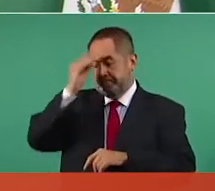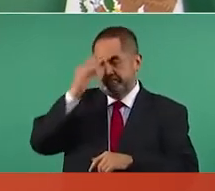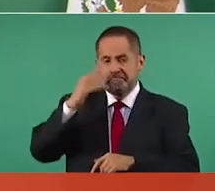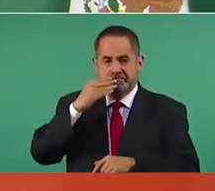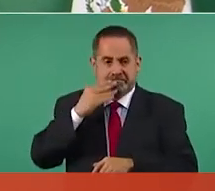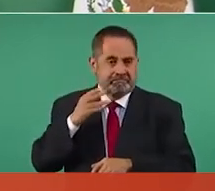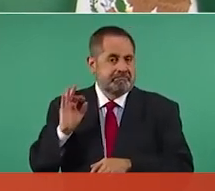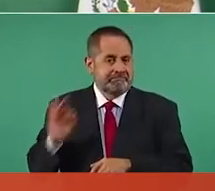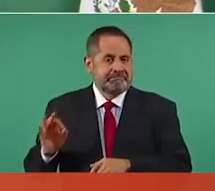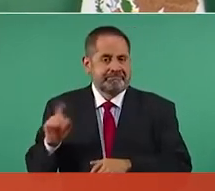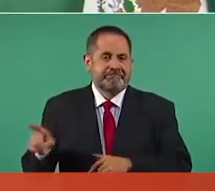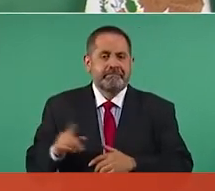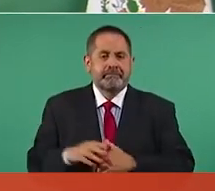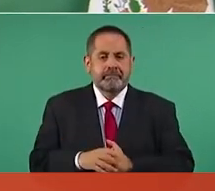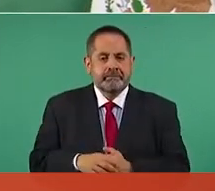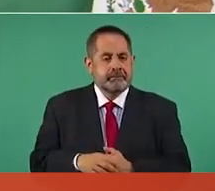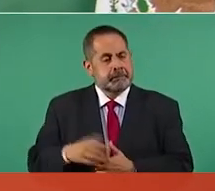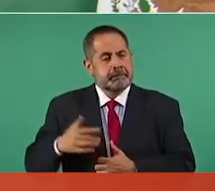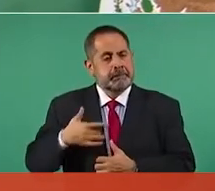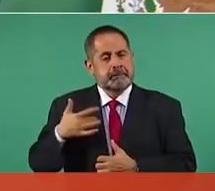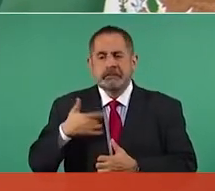Además, lo sentí